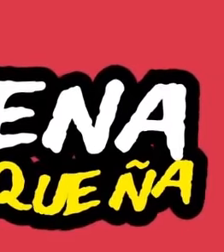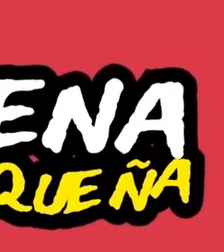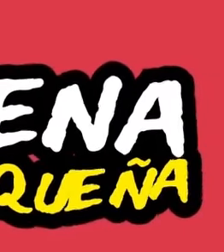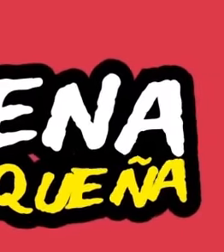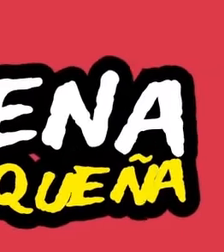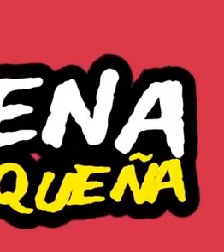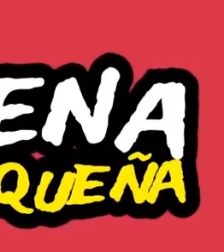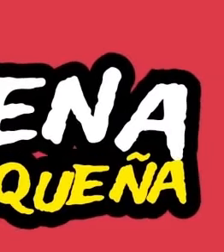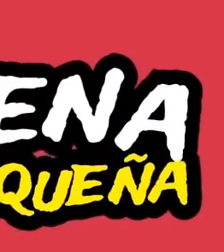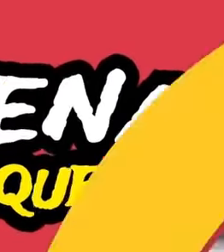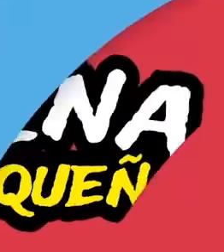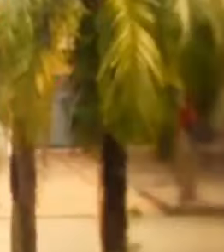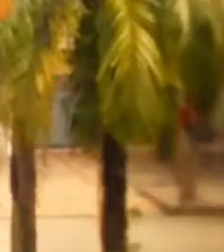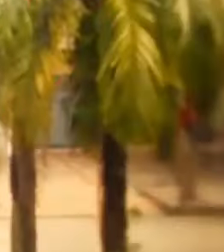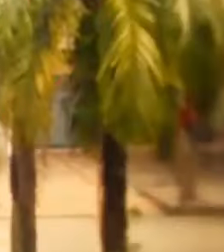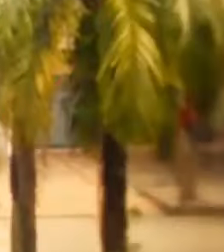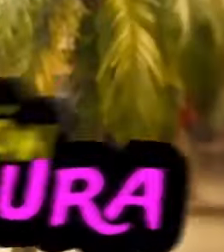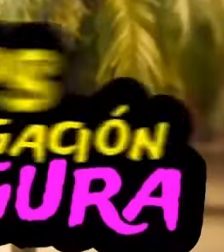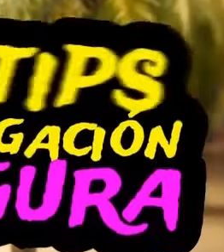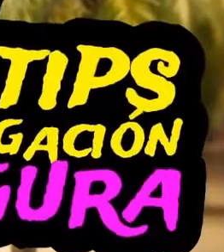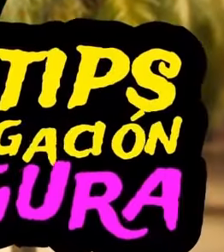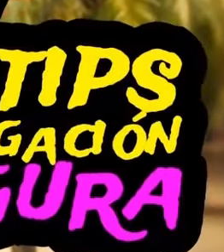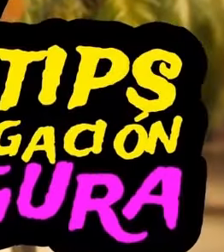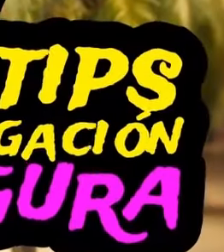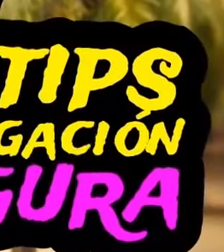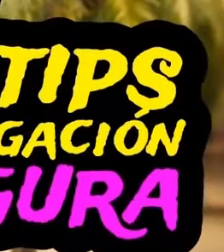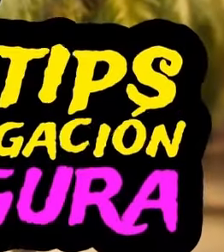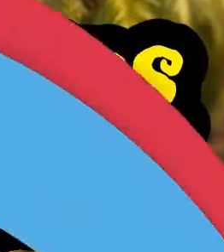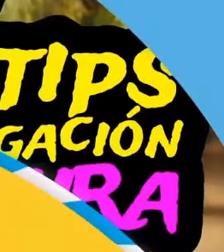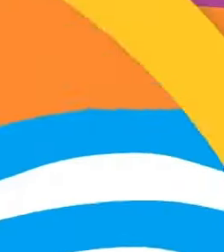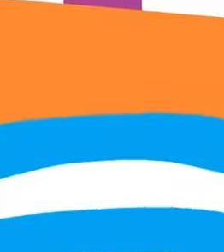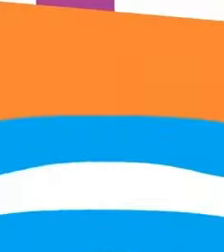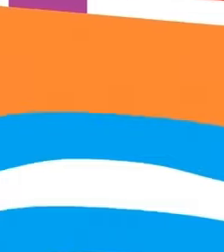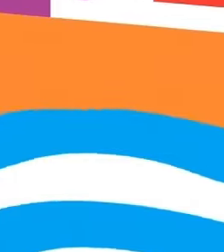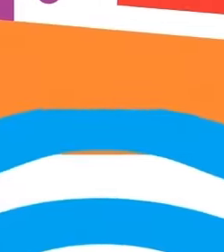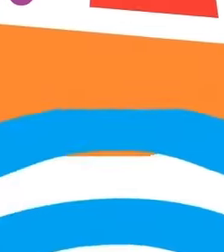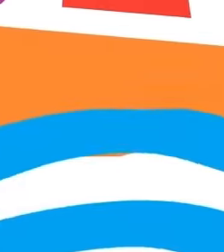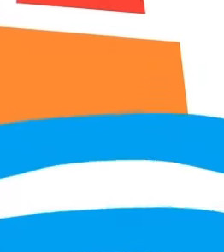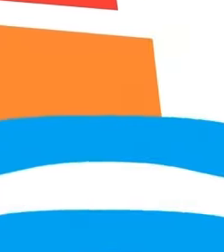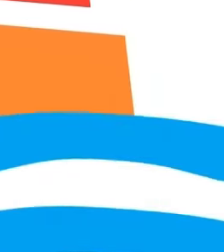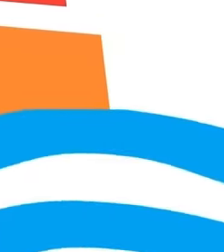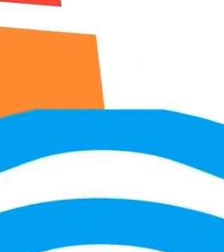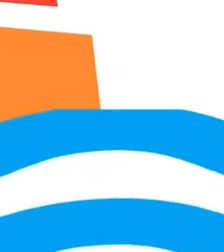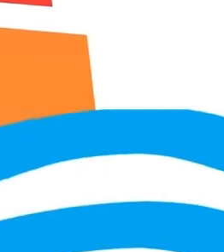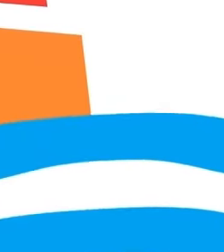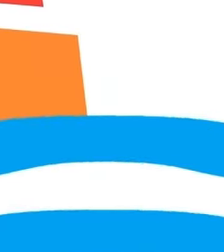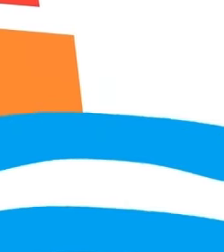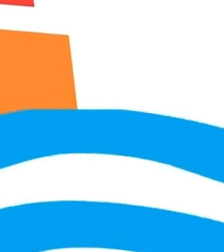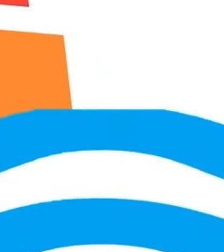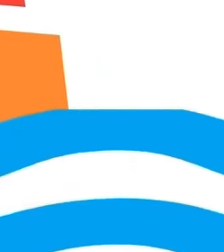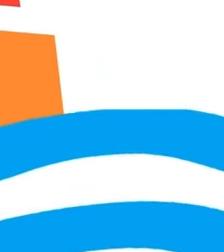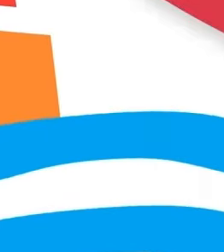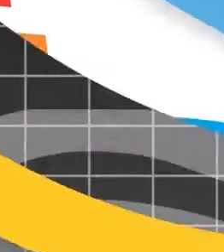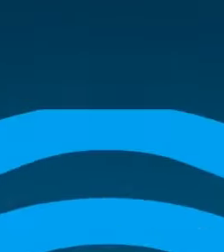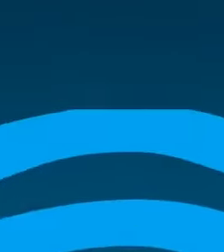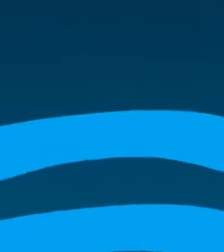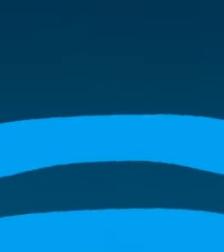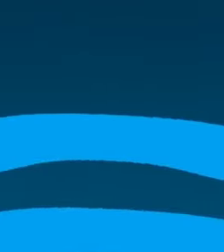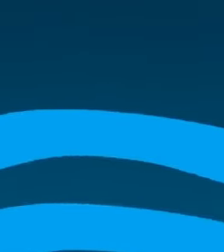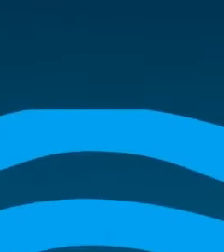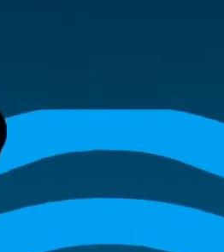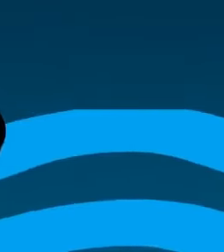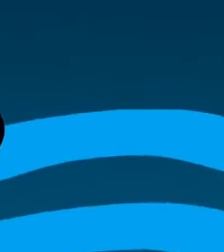a ustedes y a usted, prima, tres tips de navegación segura. Primero, usemos el chaleco salvavidas reglamentario, el que es, el que flota.